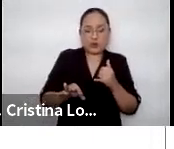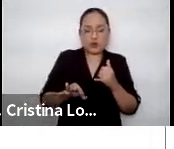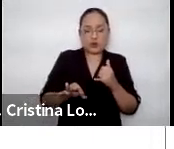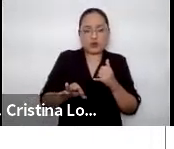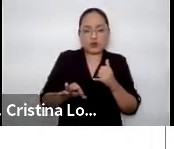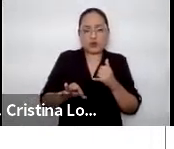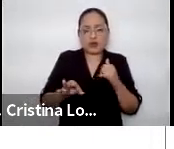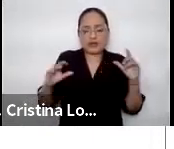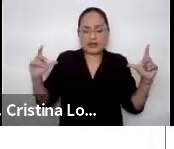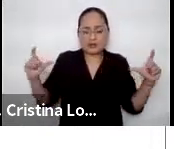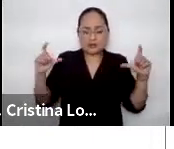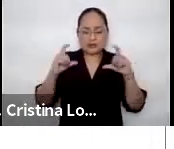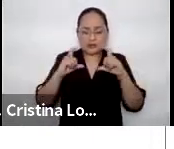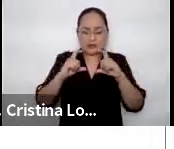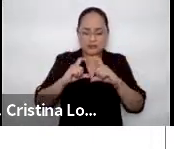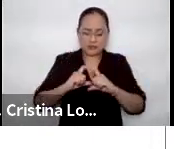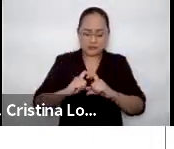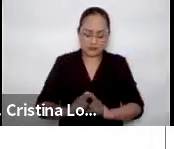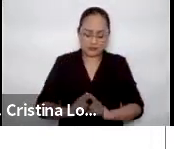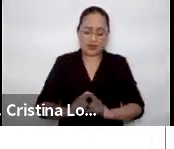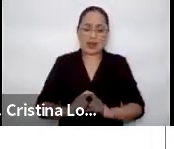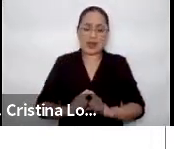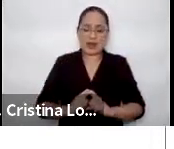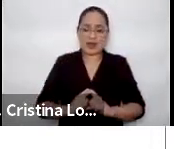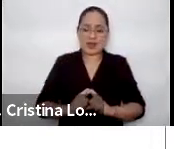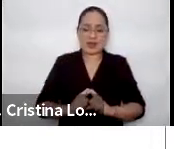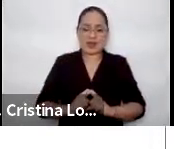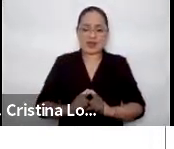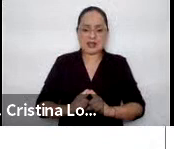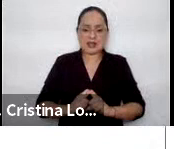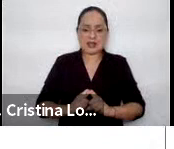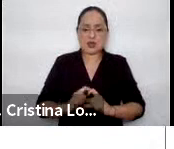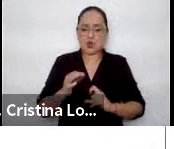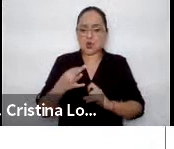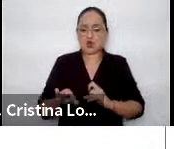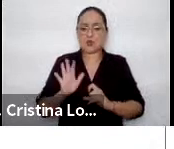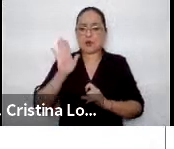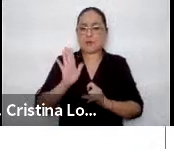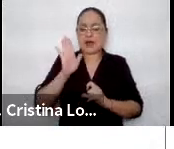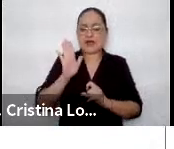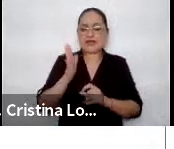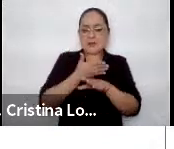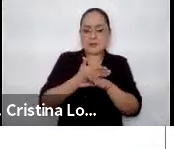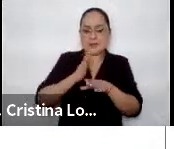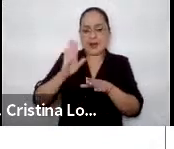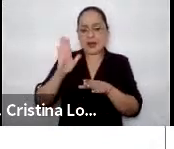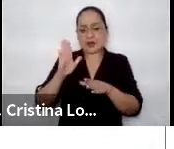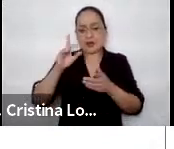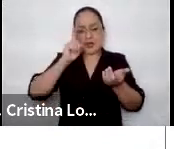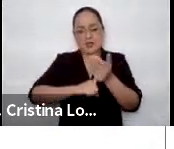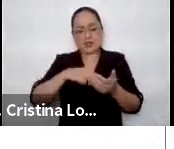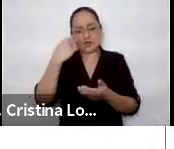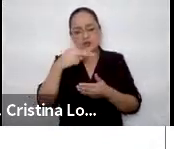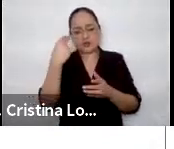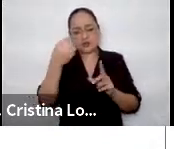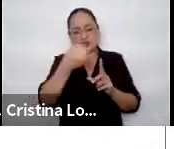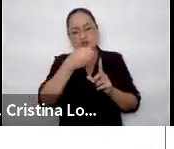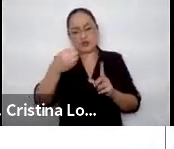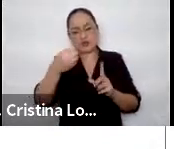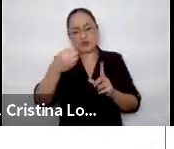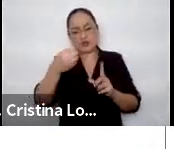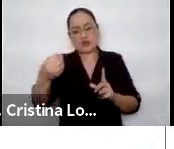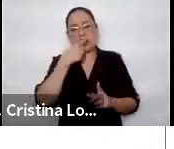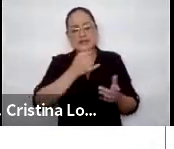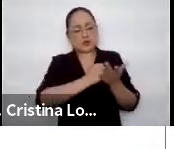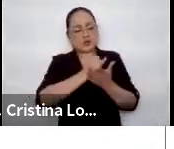este gran círculo, precisamente en el círculo pequeño que está prácticamente en color blanco, nos dice que la jurisprudencia